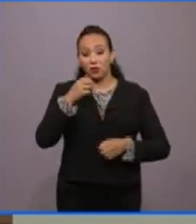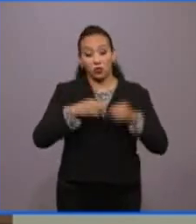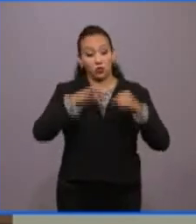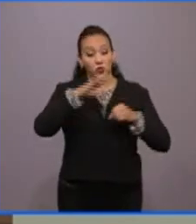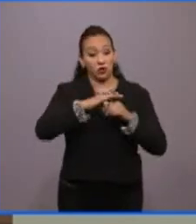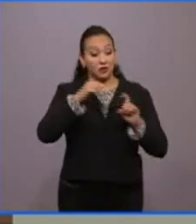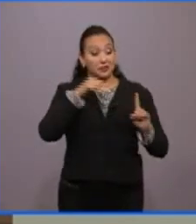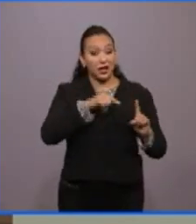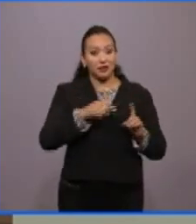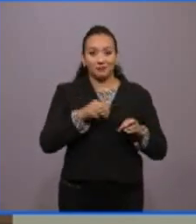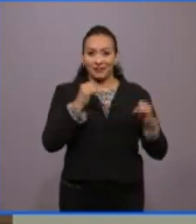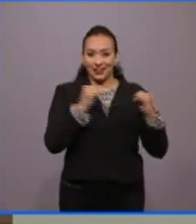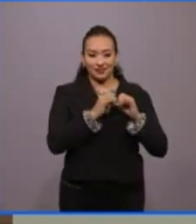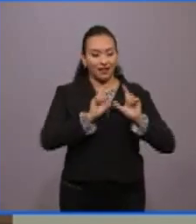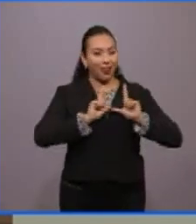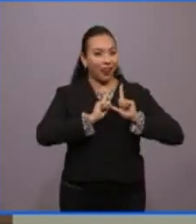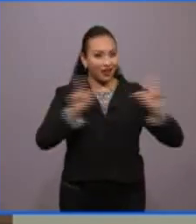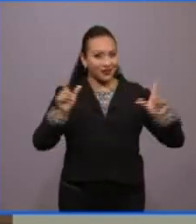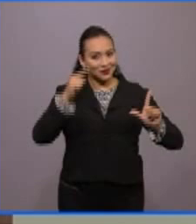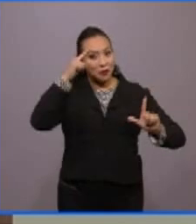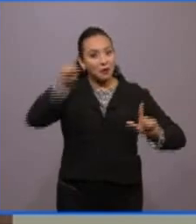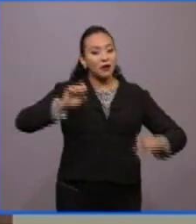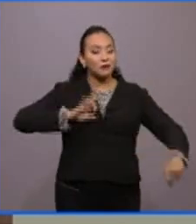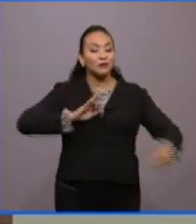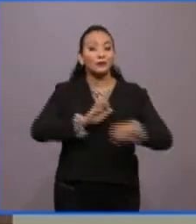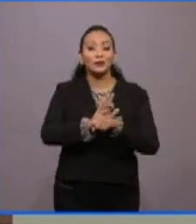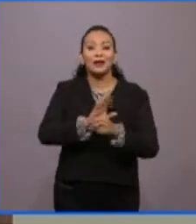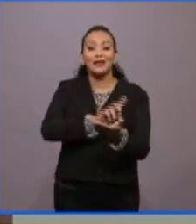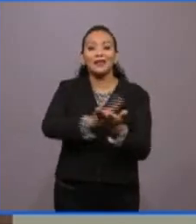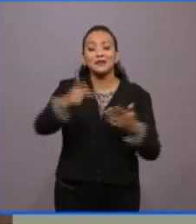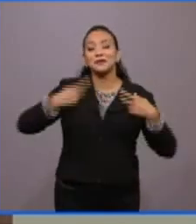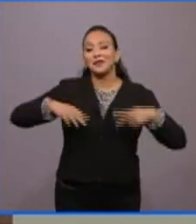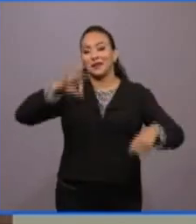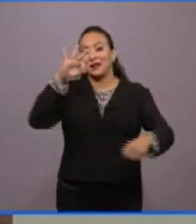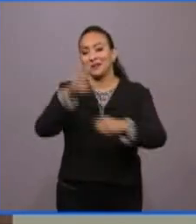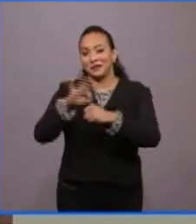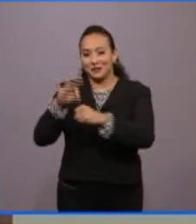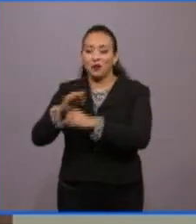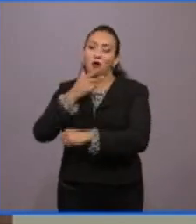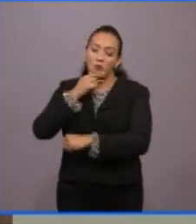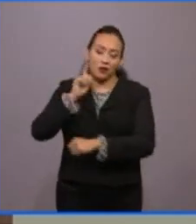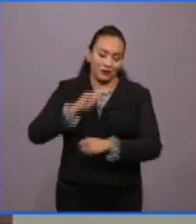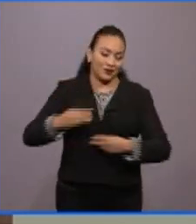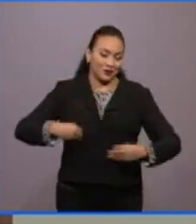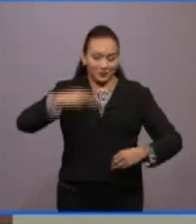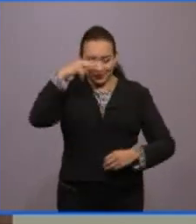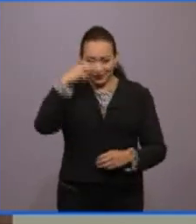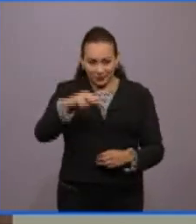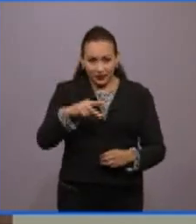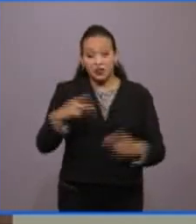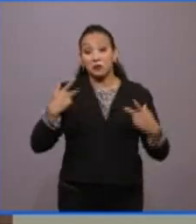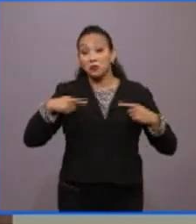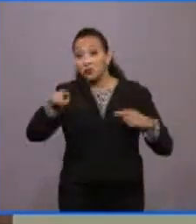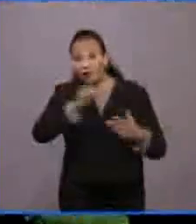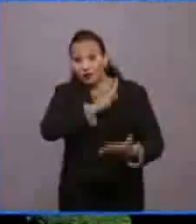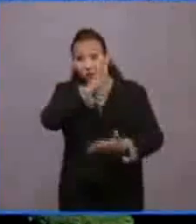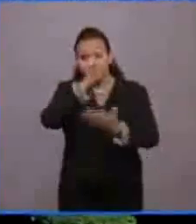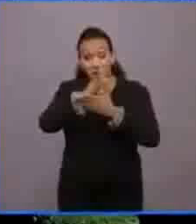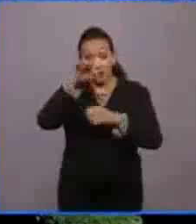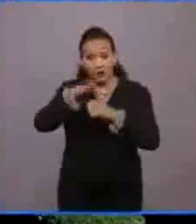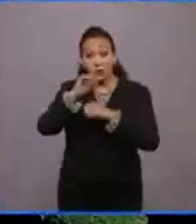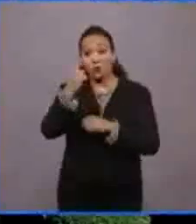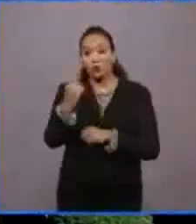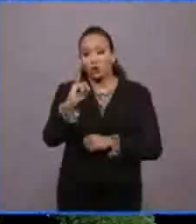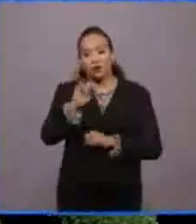Electoral está listo para defender y proteger los derechos político-electorales de las y los ciudadanos que acudan a votar el